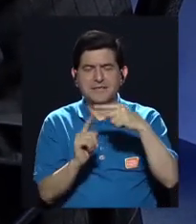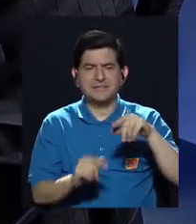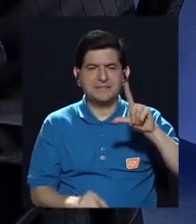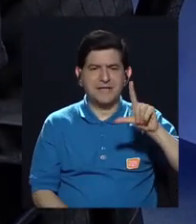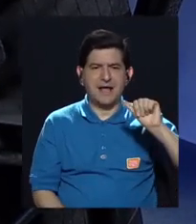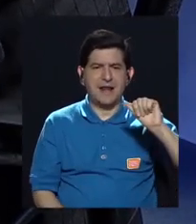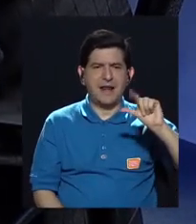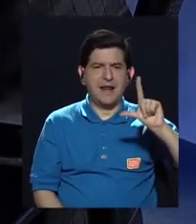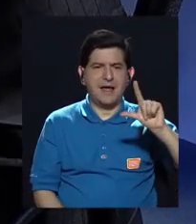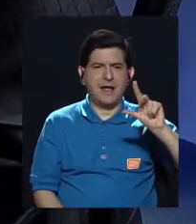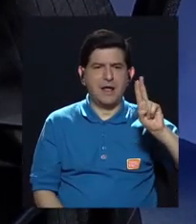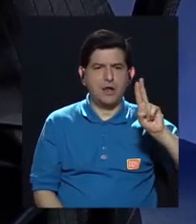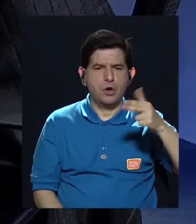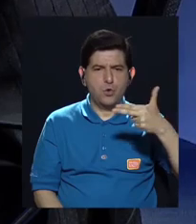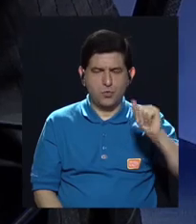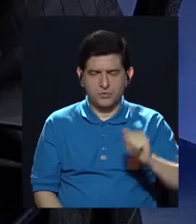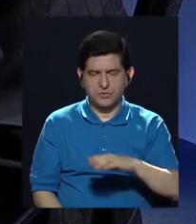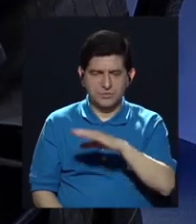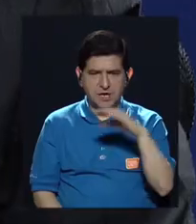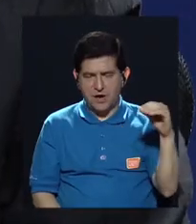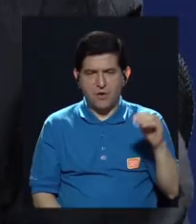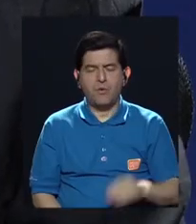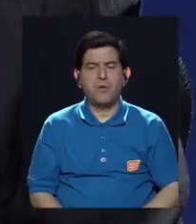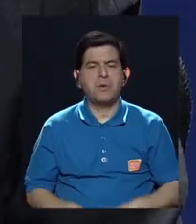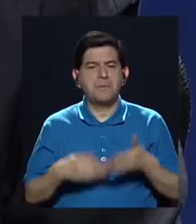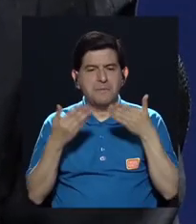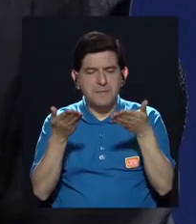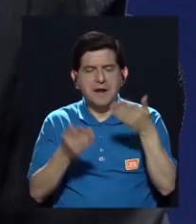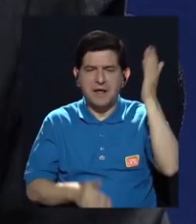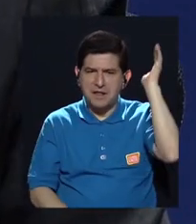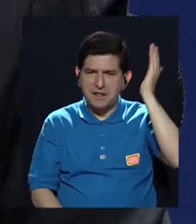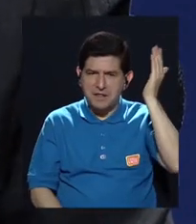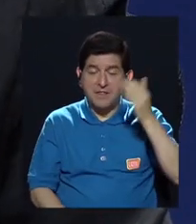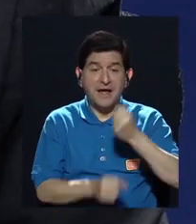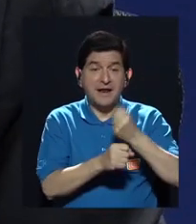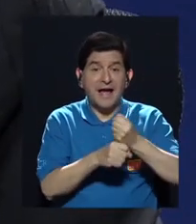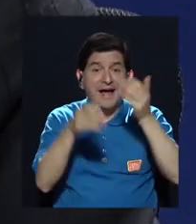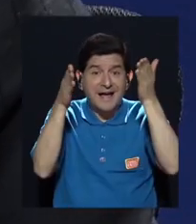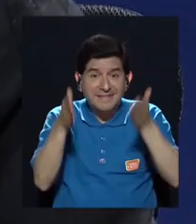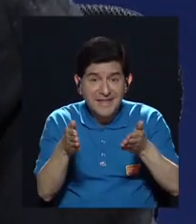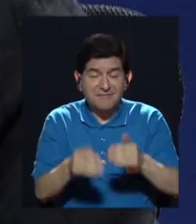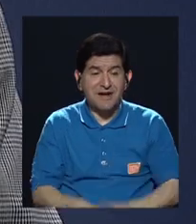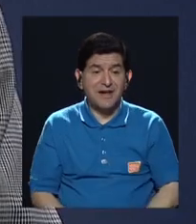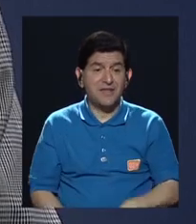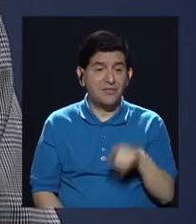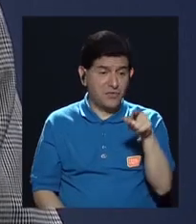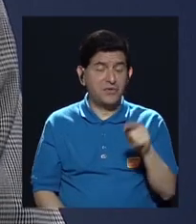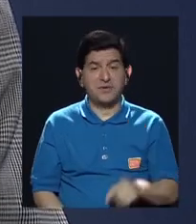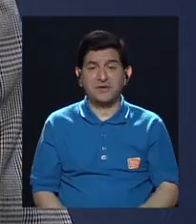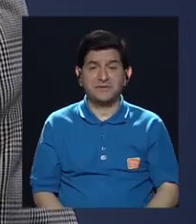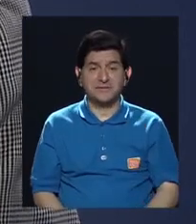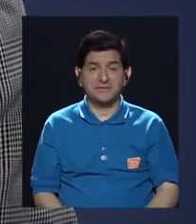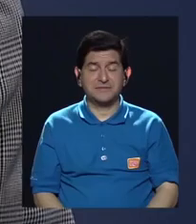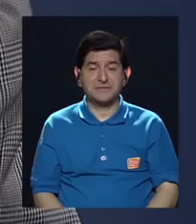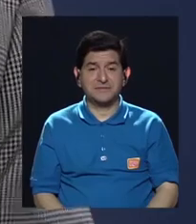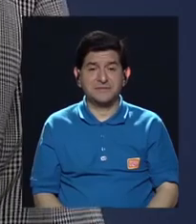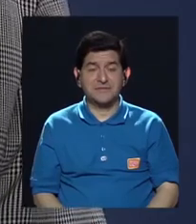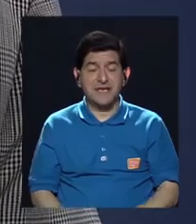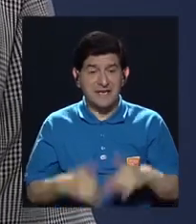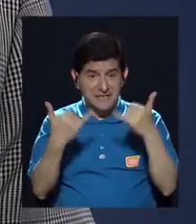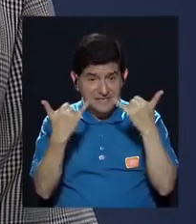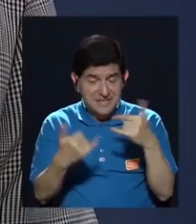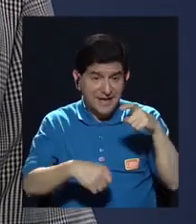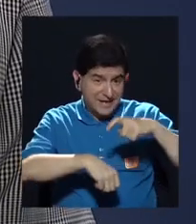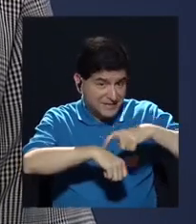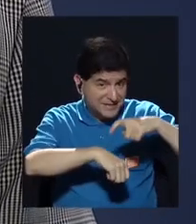lucha? Para que don Manuel les diera conferencias a los trabajadores, en los compañeros de trabajo. Y el padre